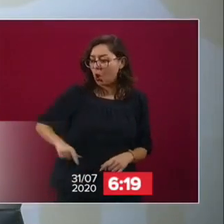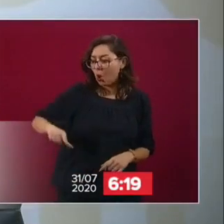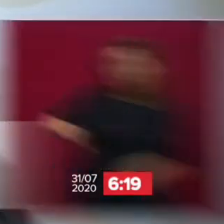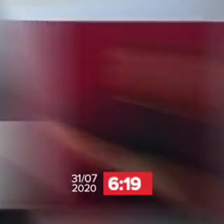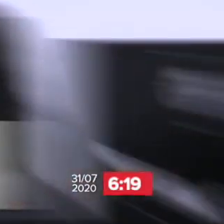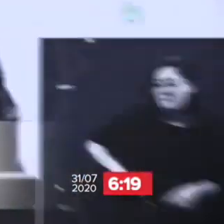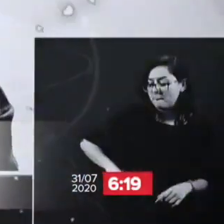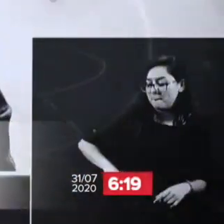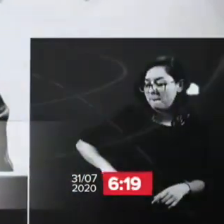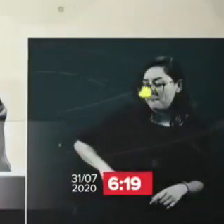de amagos